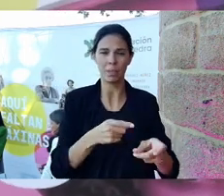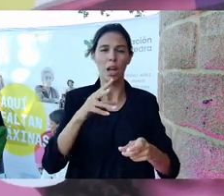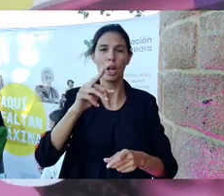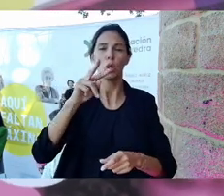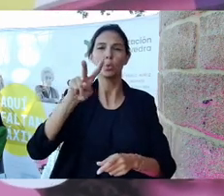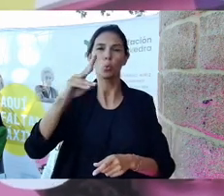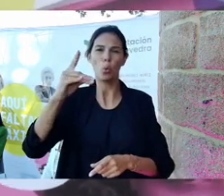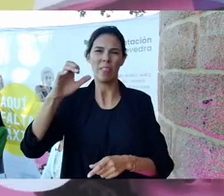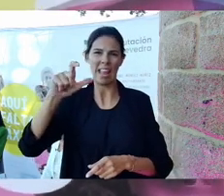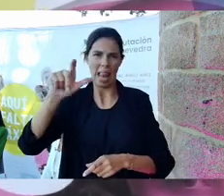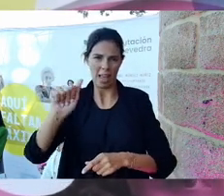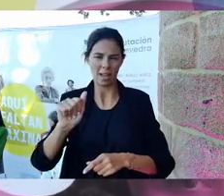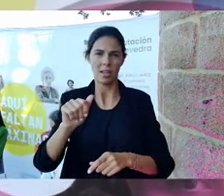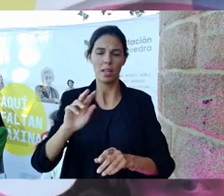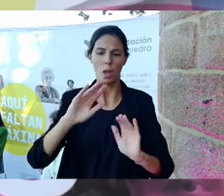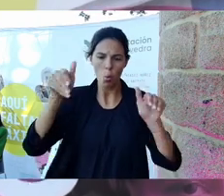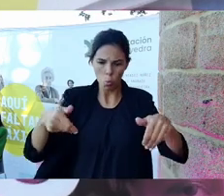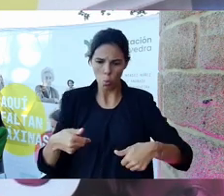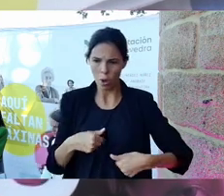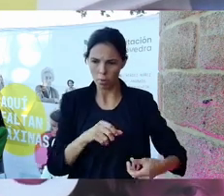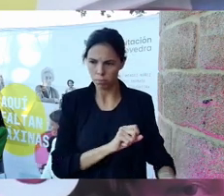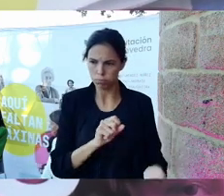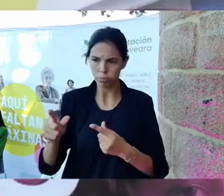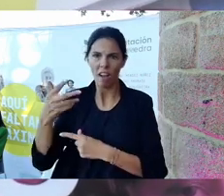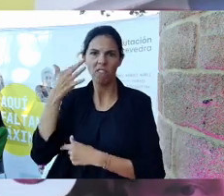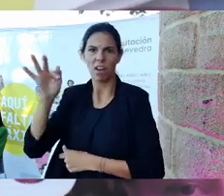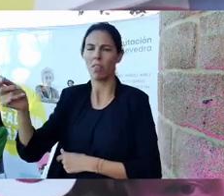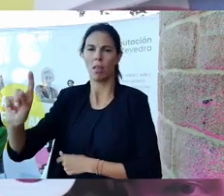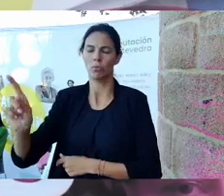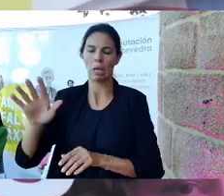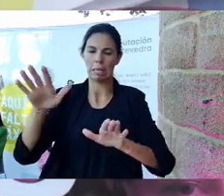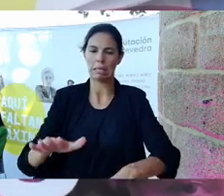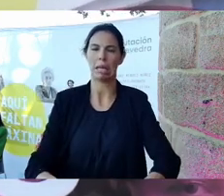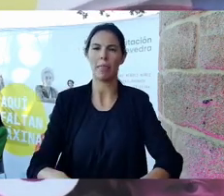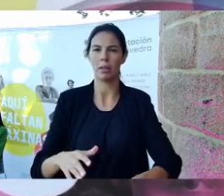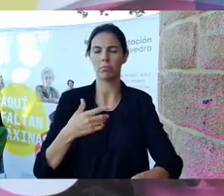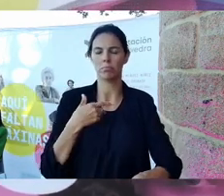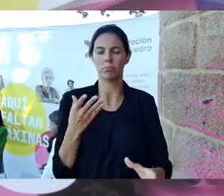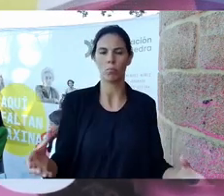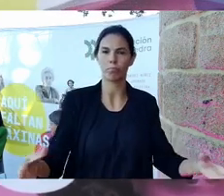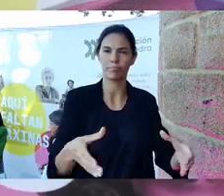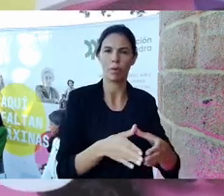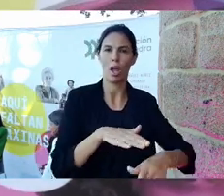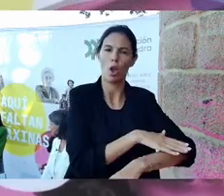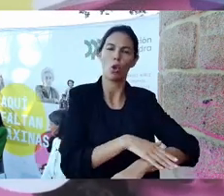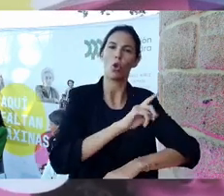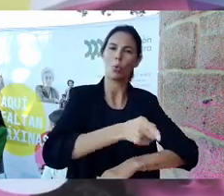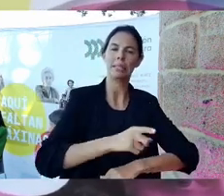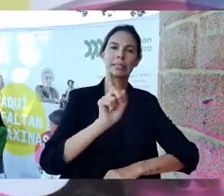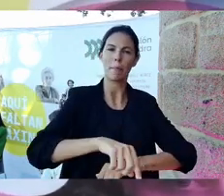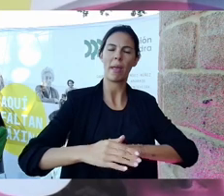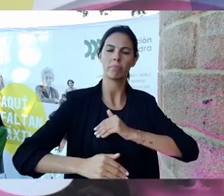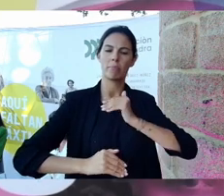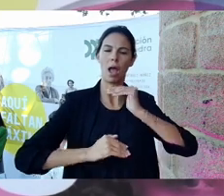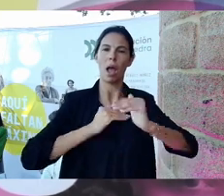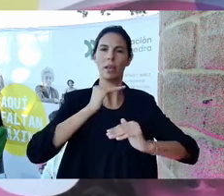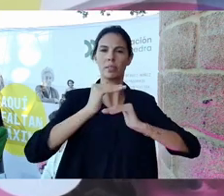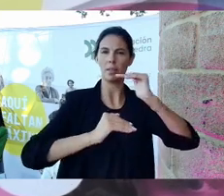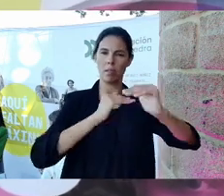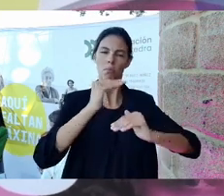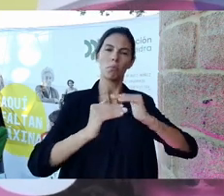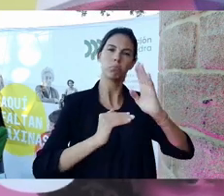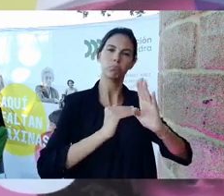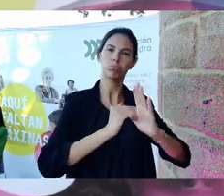de Tudela. Y en vez de volver a su lugar de origen, parece que queda y se asienta en la corte, donde también